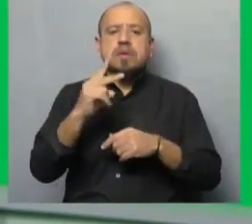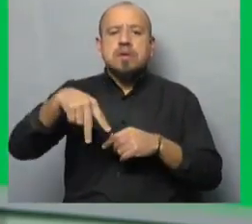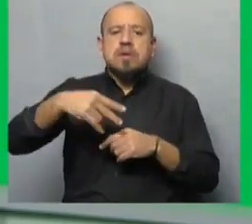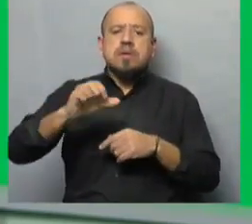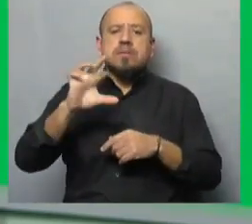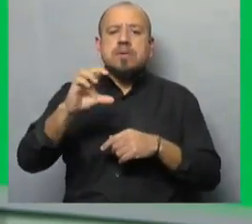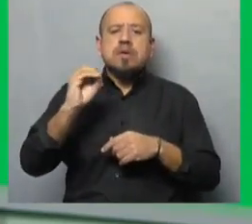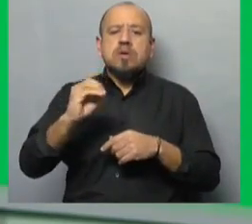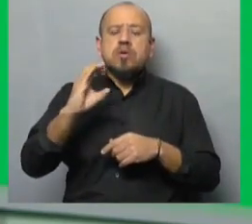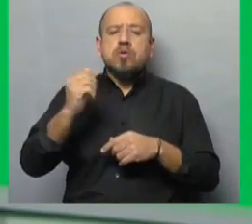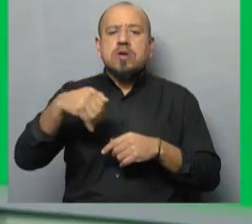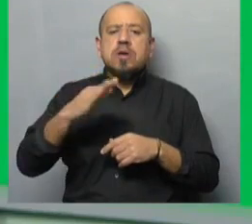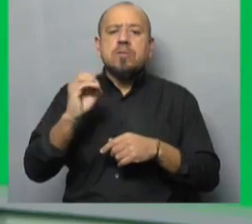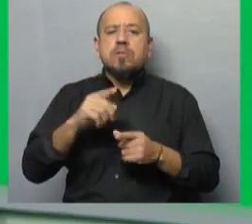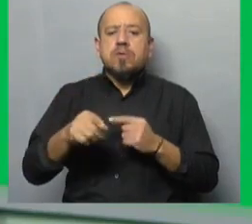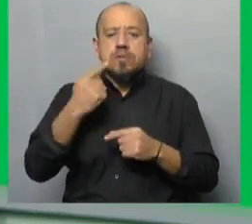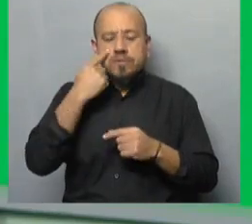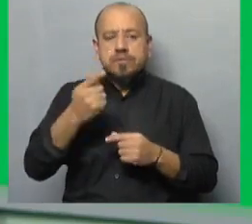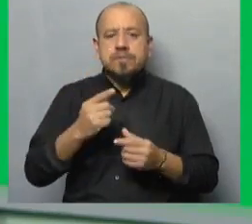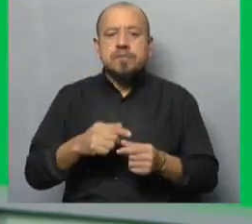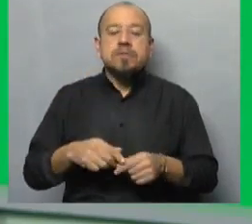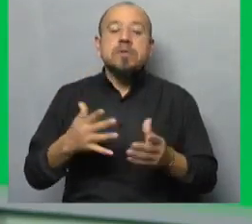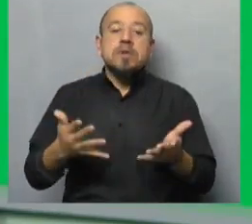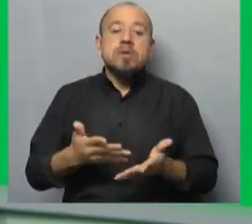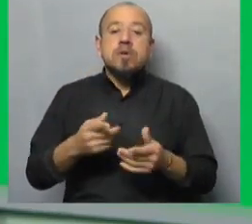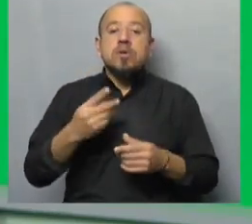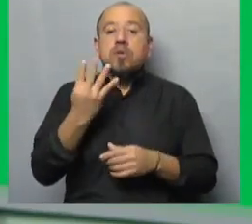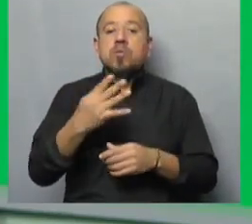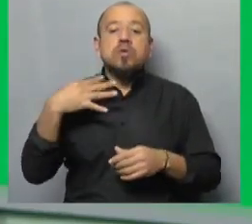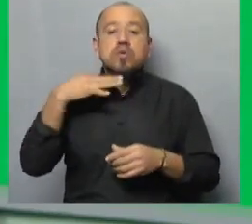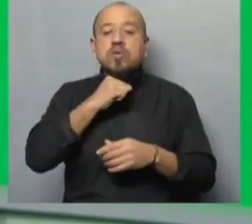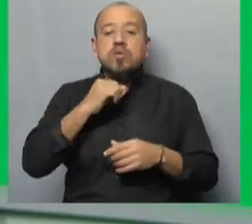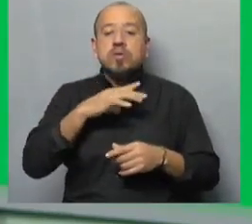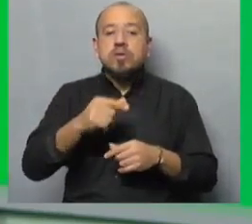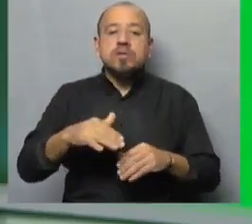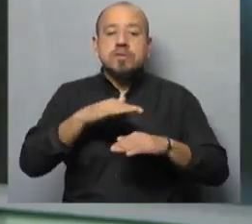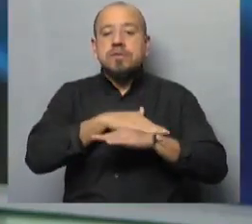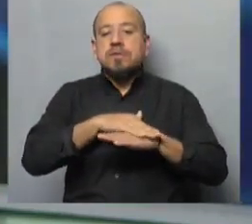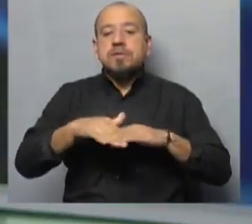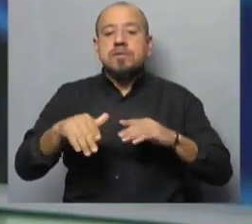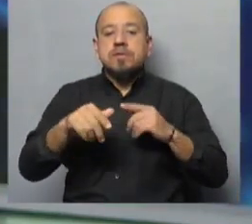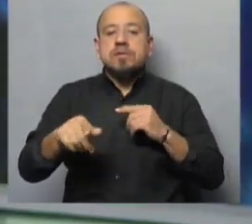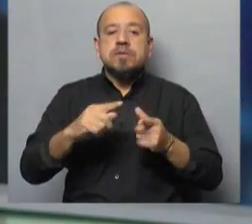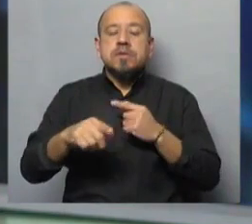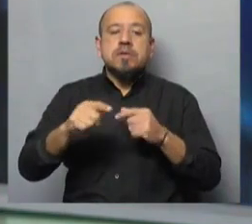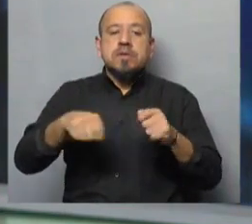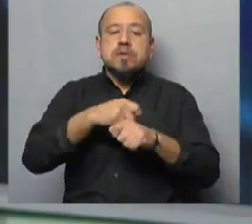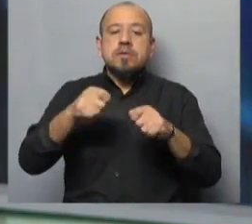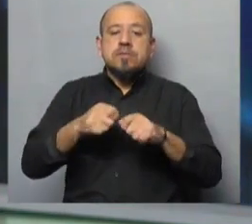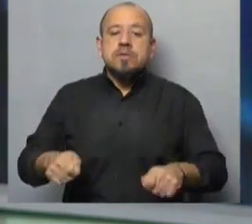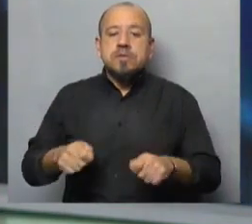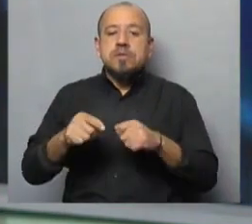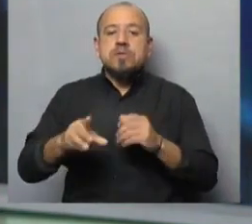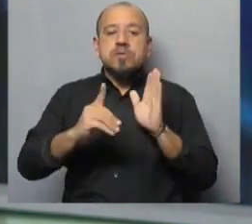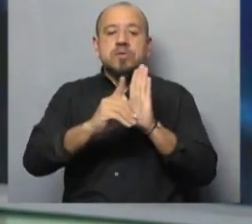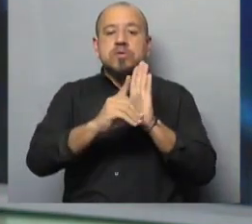vamos a volver con luca cuando él esté pronto entretanto les contamos que el 4 de agosto la mesa representativa del pit-cnt va a definir el contenido de un